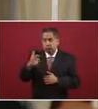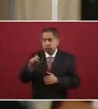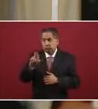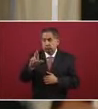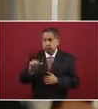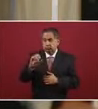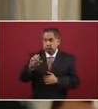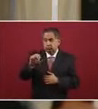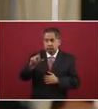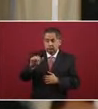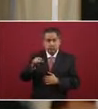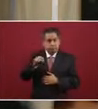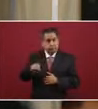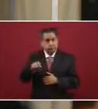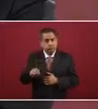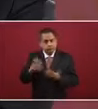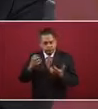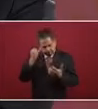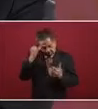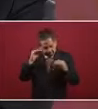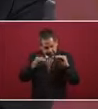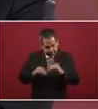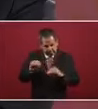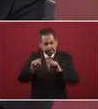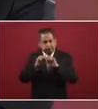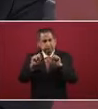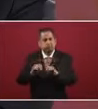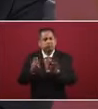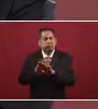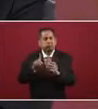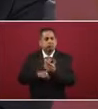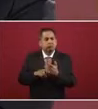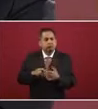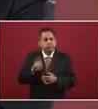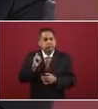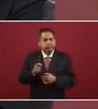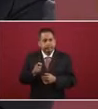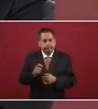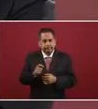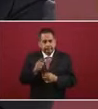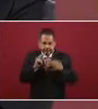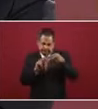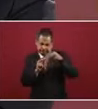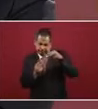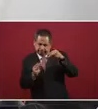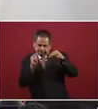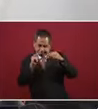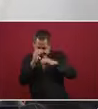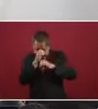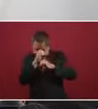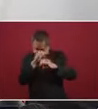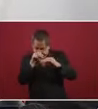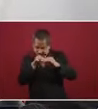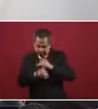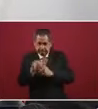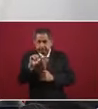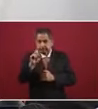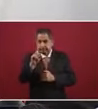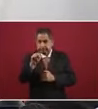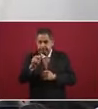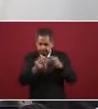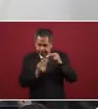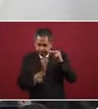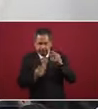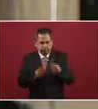León Paz. Ella creó un sistema para ver literalmente el ADN. Ella lo ha querido traer para